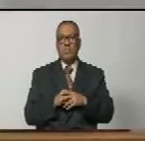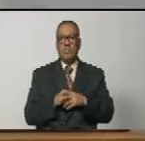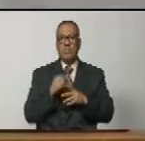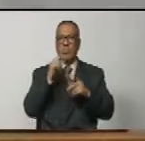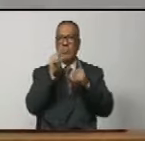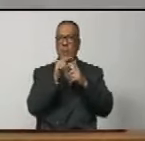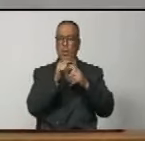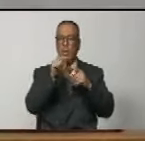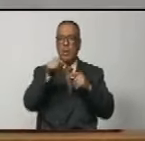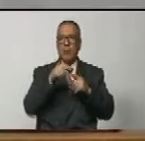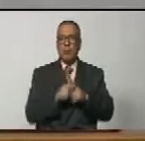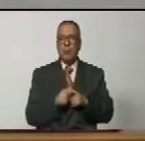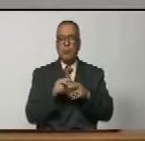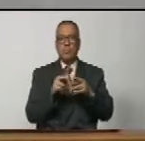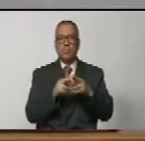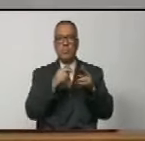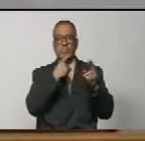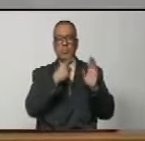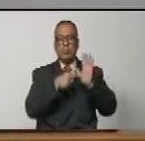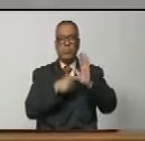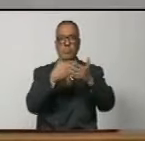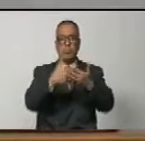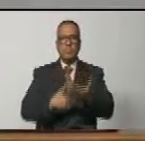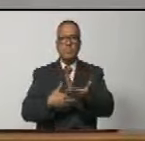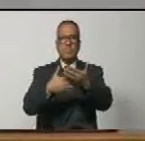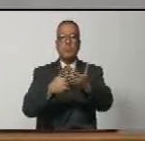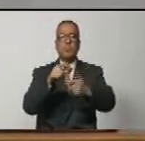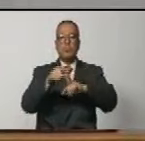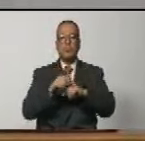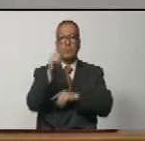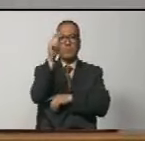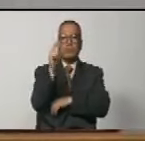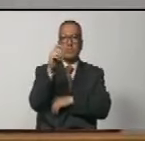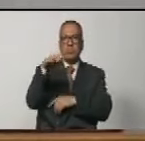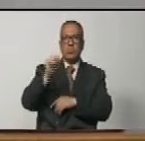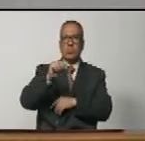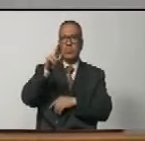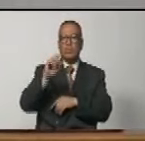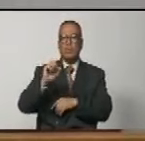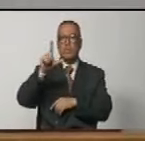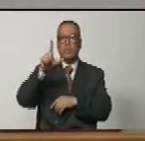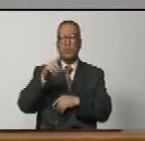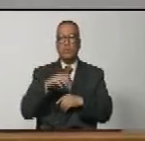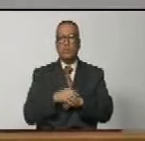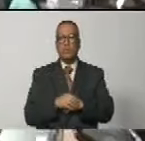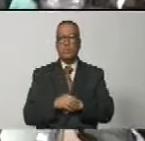Voy a dejar en el derecho de palabra para que presente el correspondiente informe el diputado Saúl Ortega.